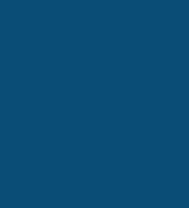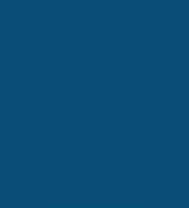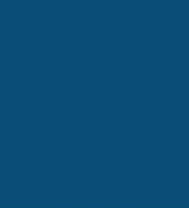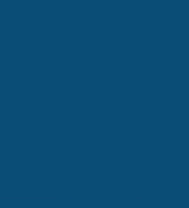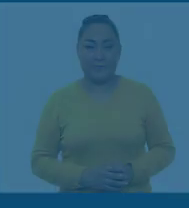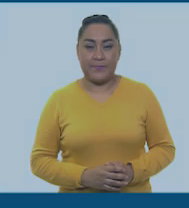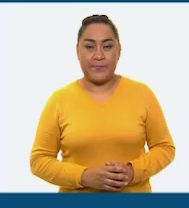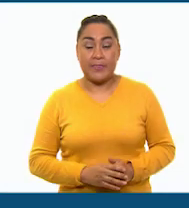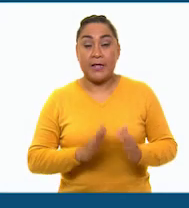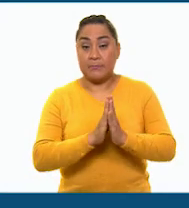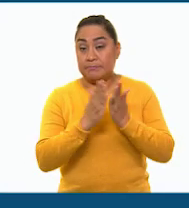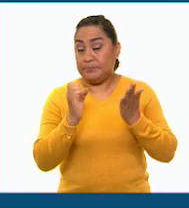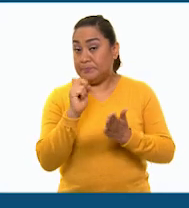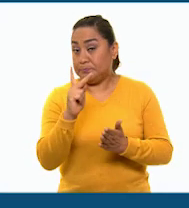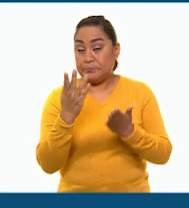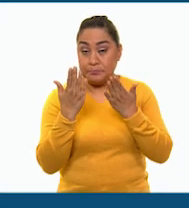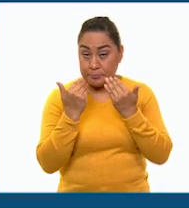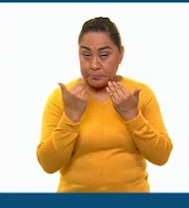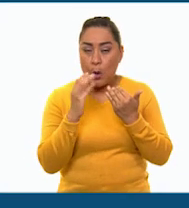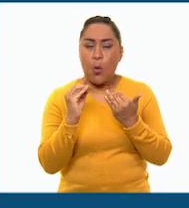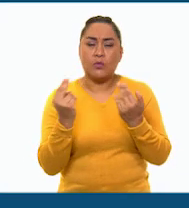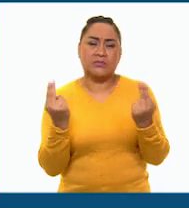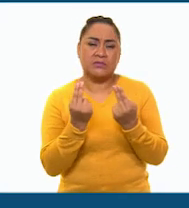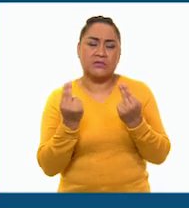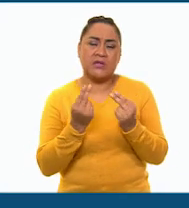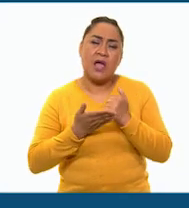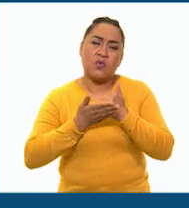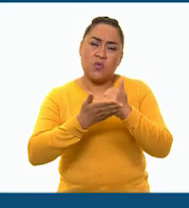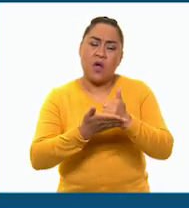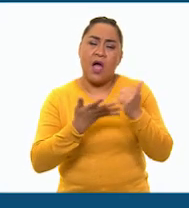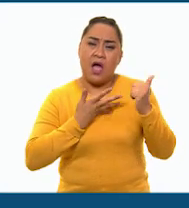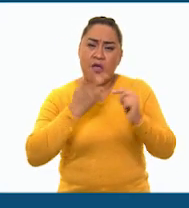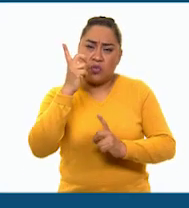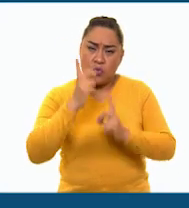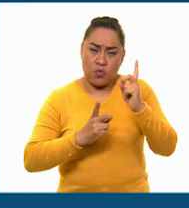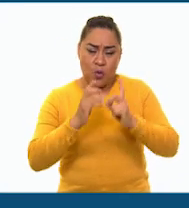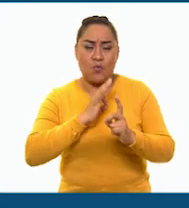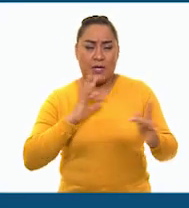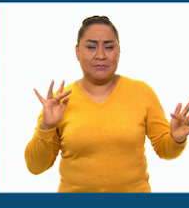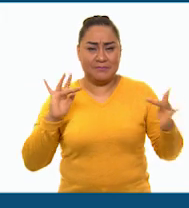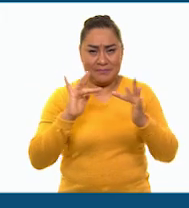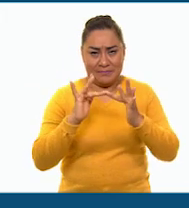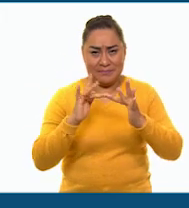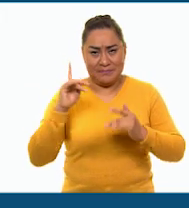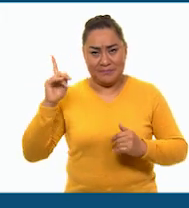Si no tienes el libro de texto o necesitas ayuda para responder las preguntas, contáctanos.